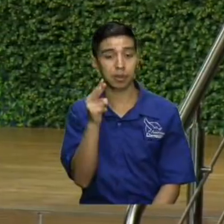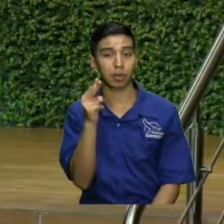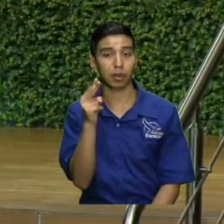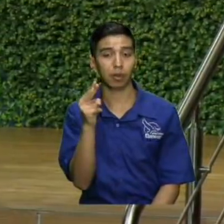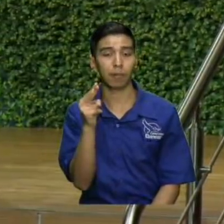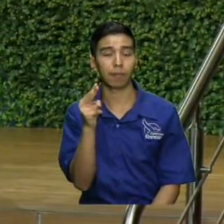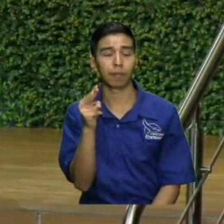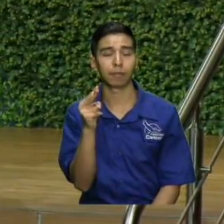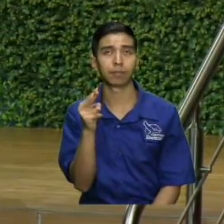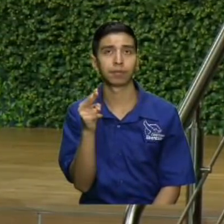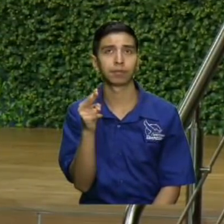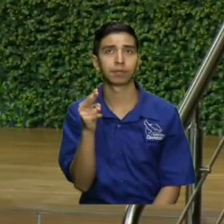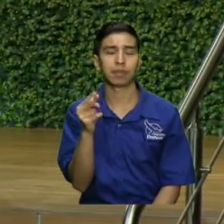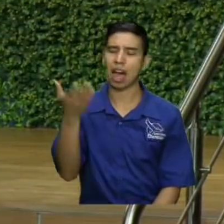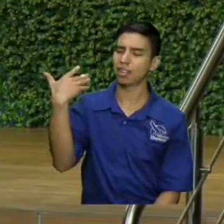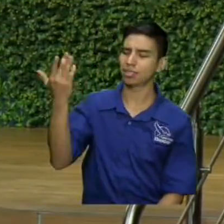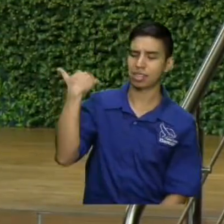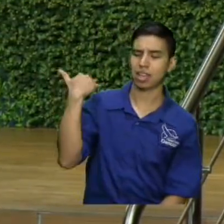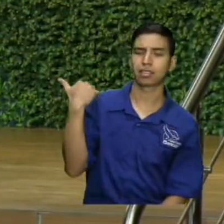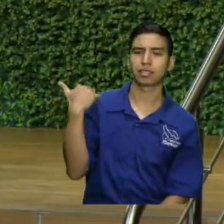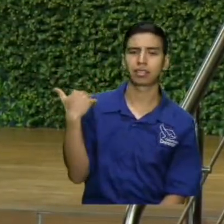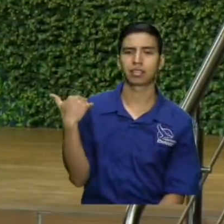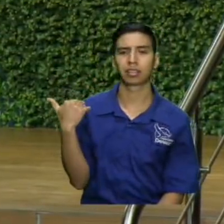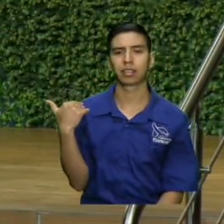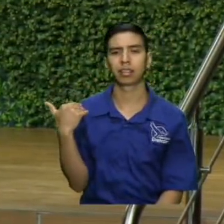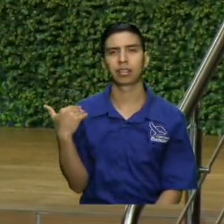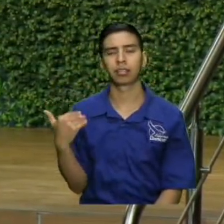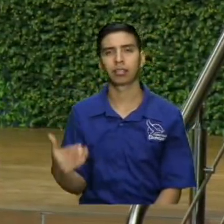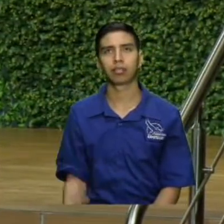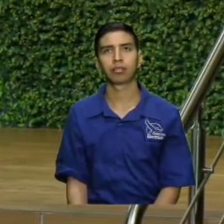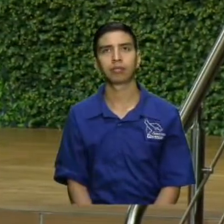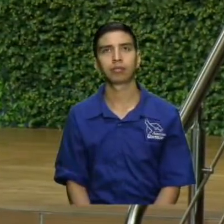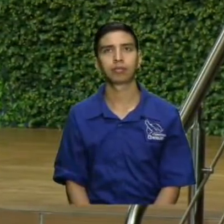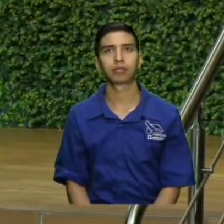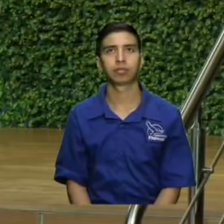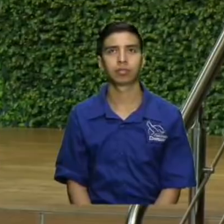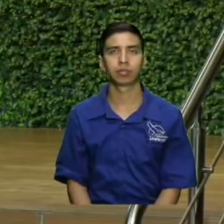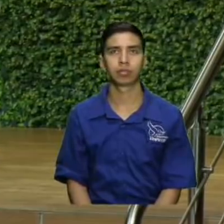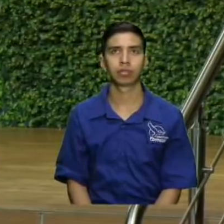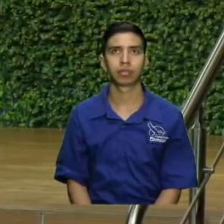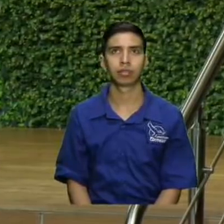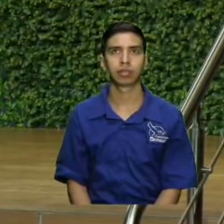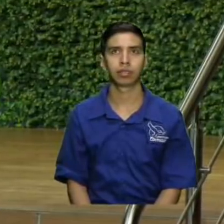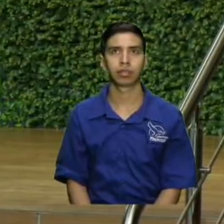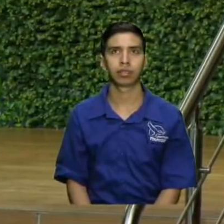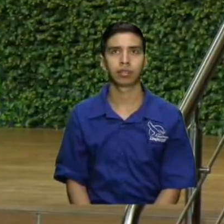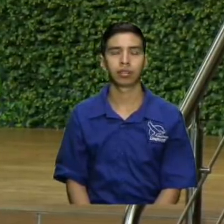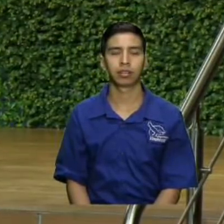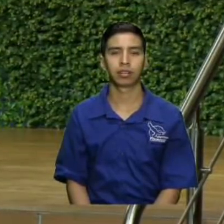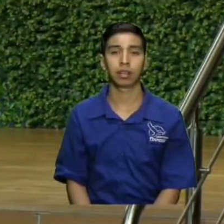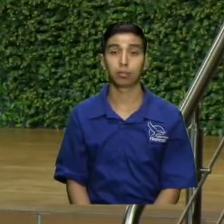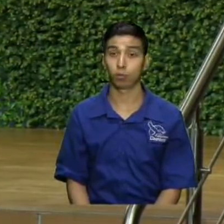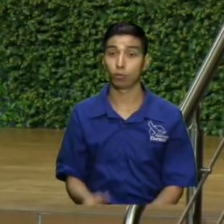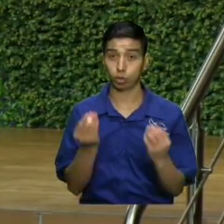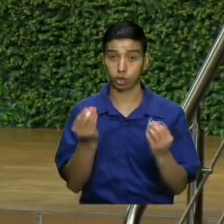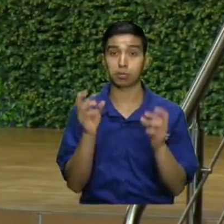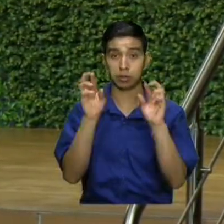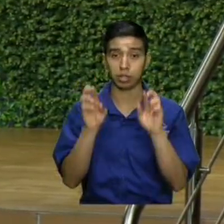o saber, si le contara, toda la gente que me dice, hermano, pero ustedes, ¿por qué no se salen de ahí, hombre?